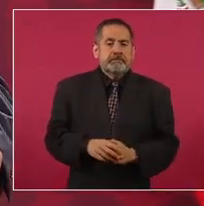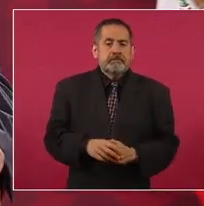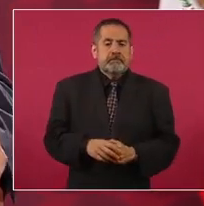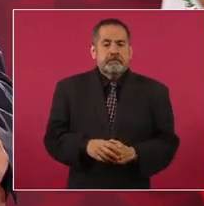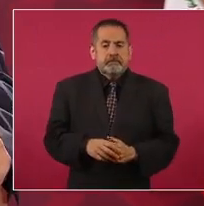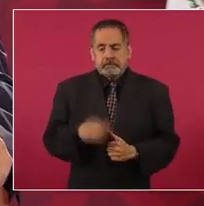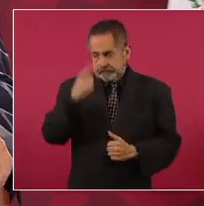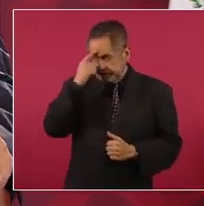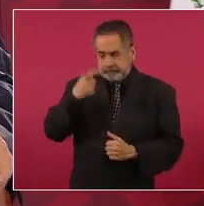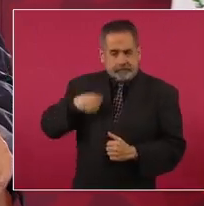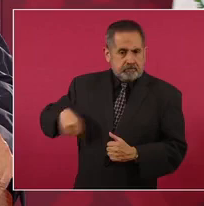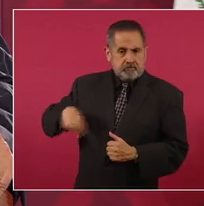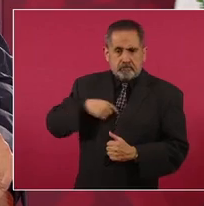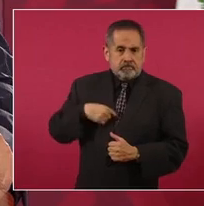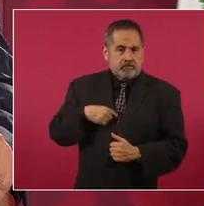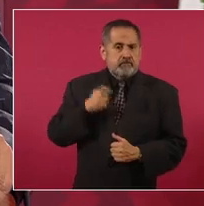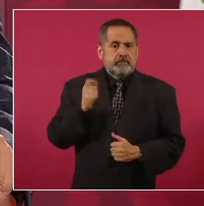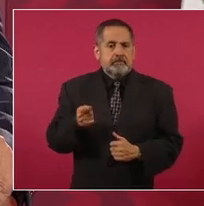para nosotros